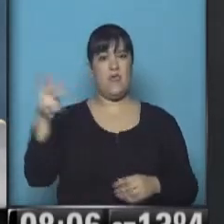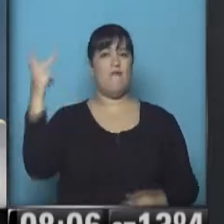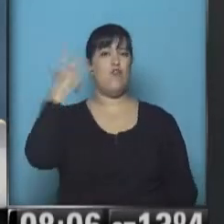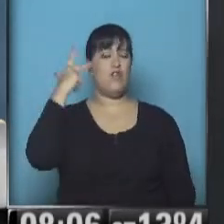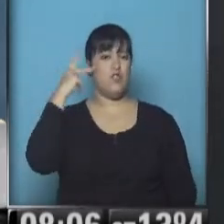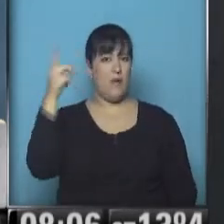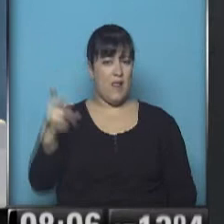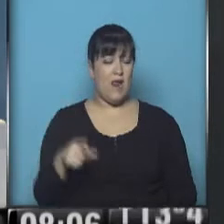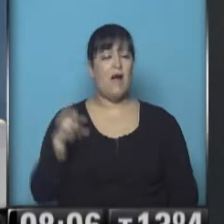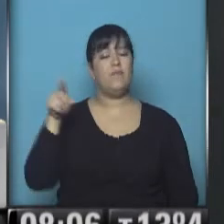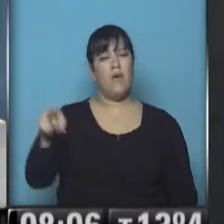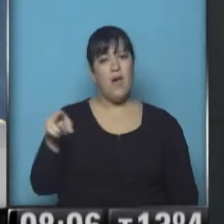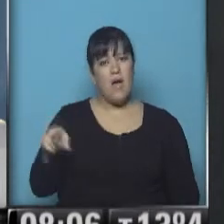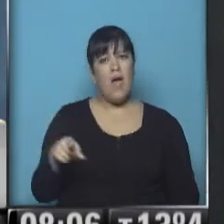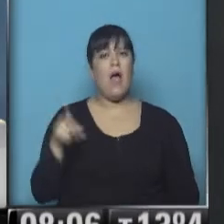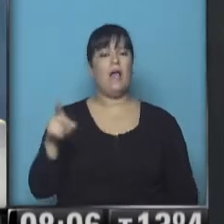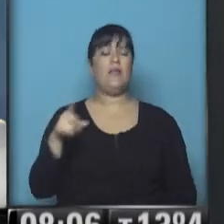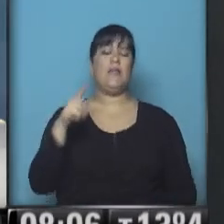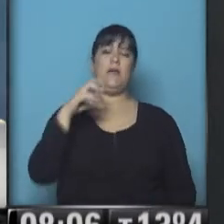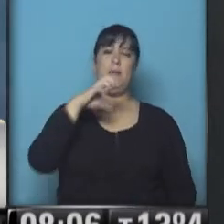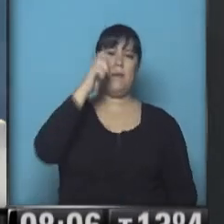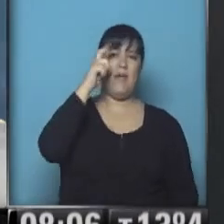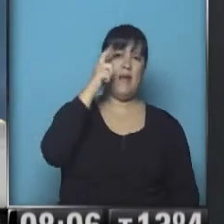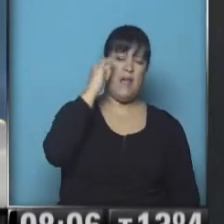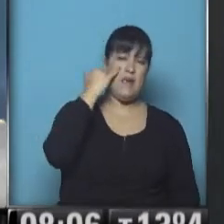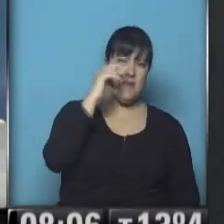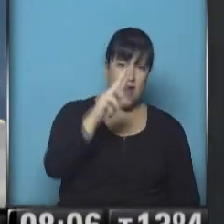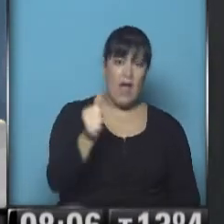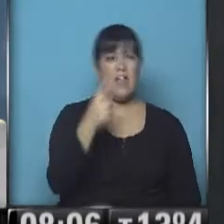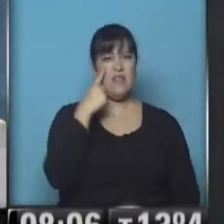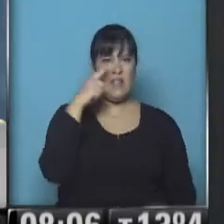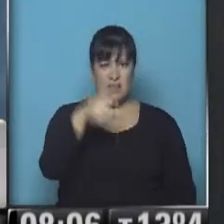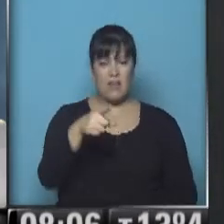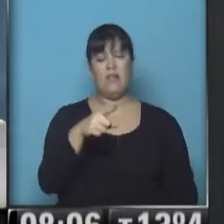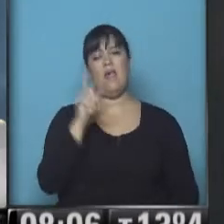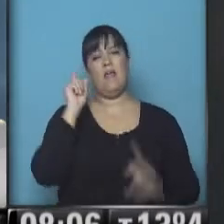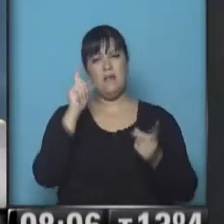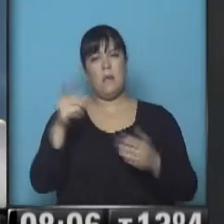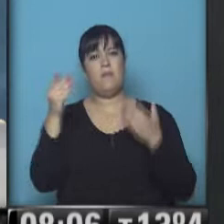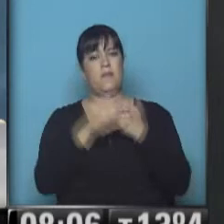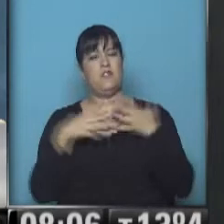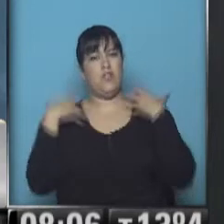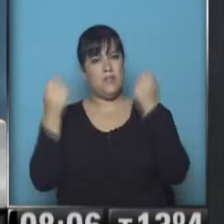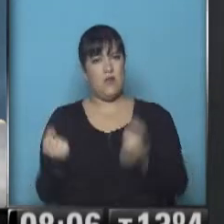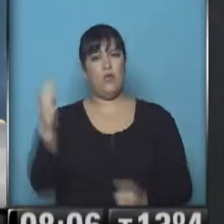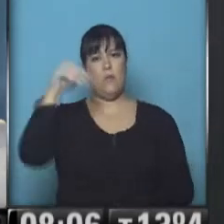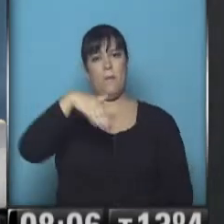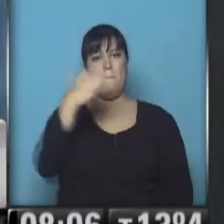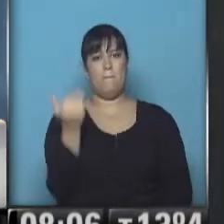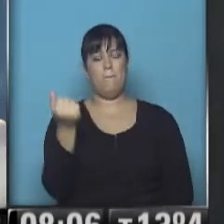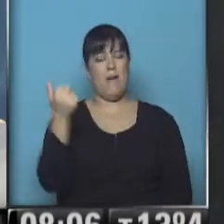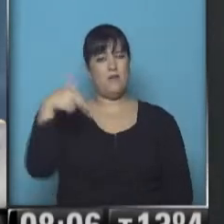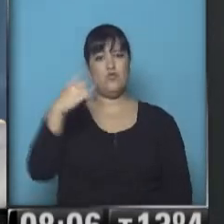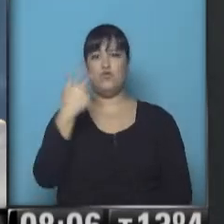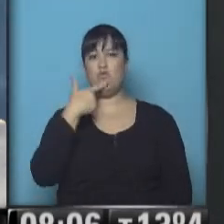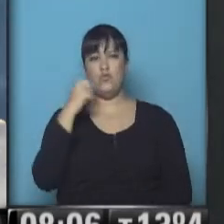Allí estaremos con Julio Pereira, intendente de Florencio Varela, junto también al Ministro de Salud, Juan Mansur. Será dentro de breves